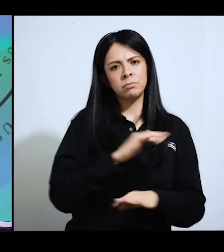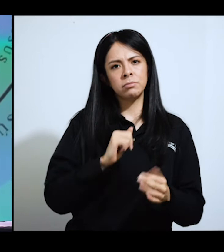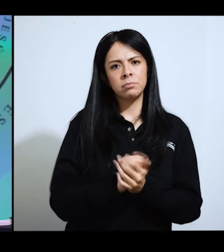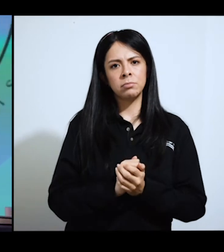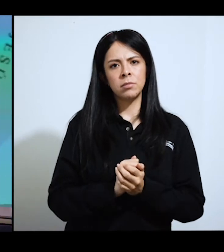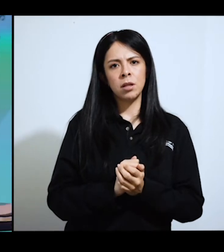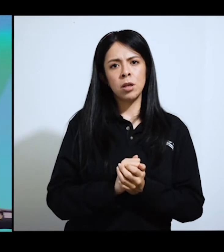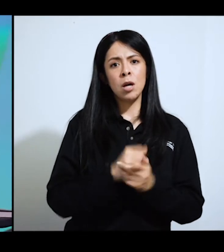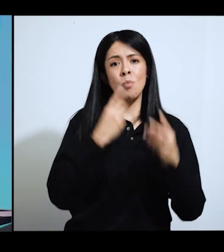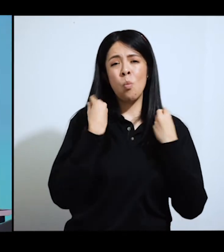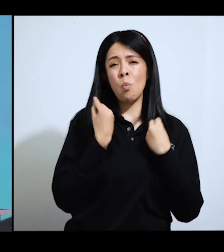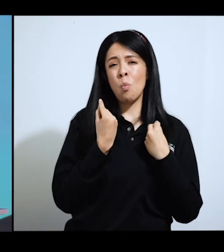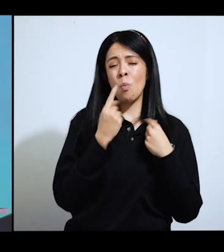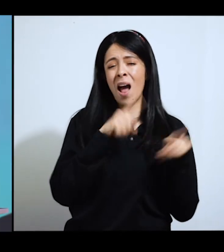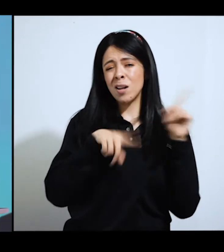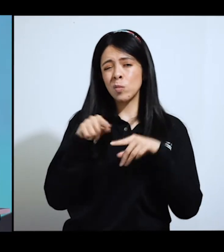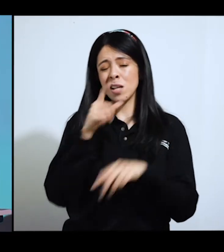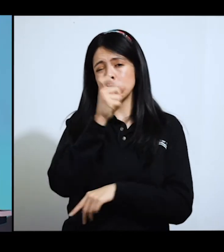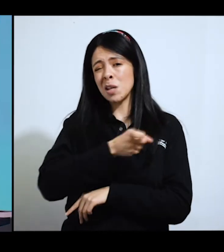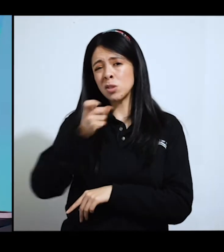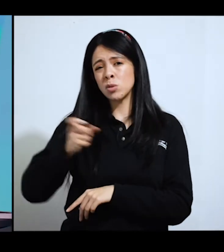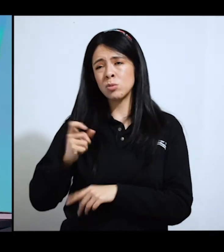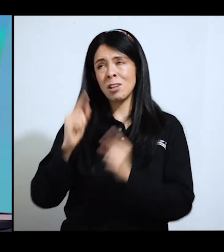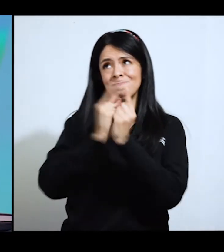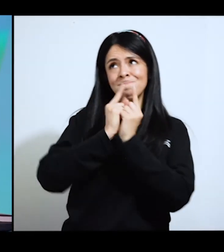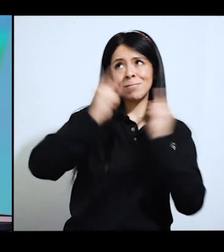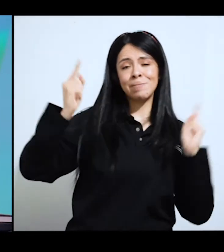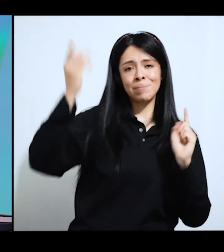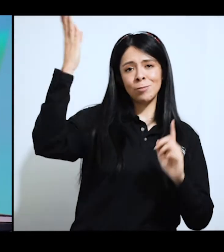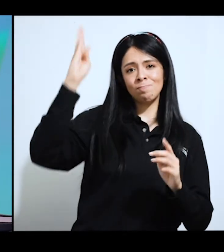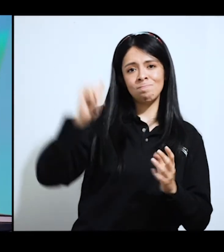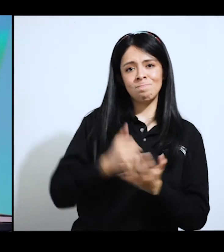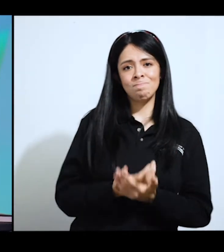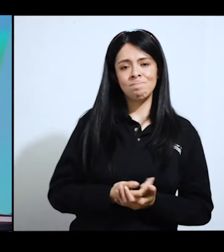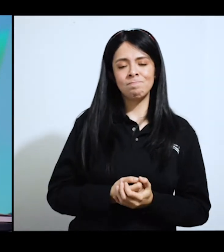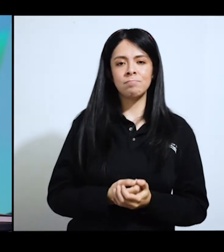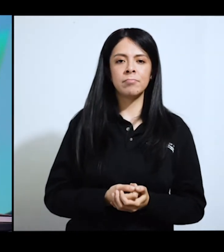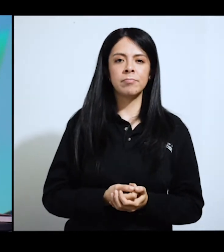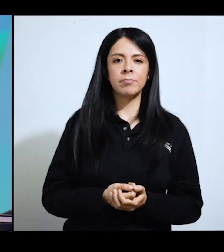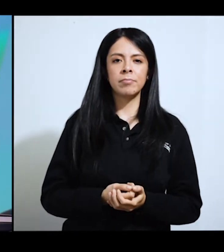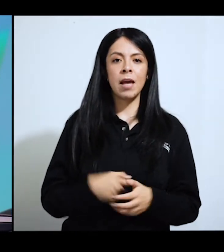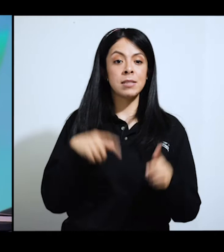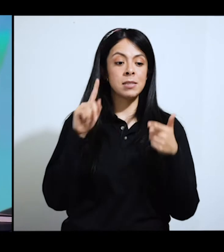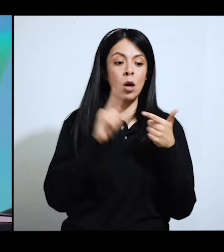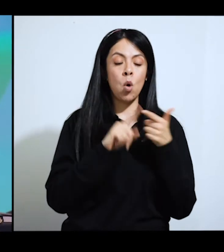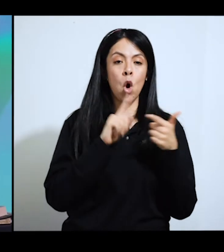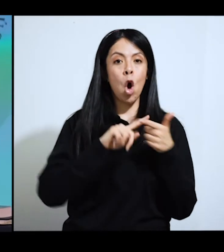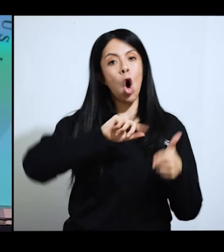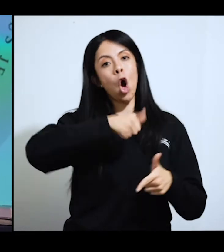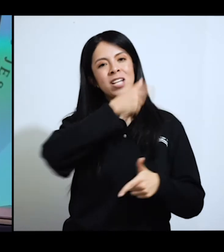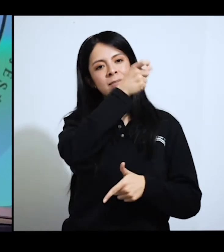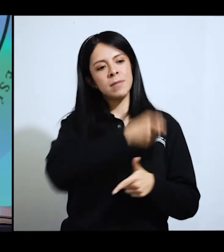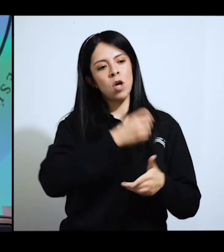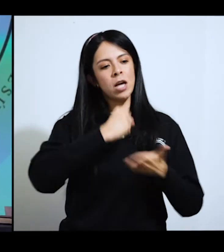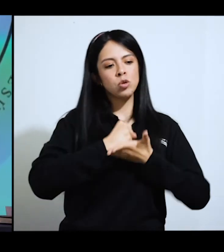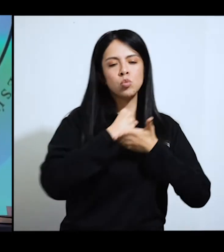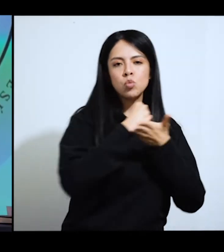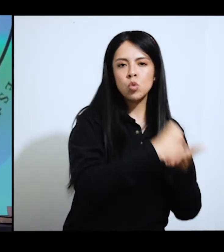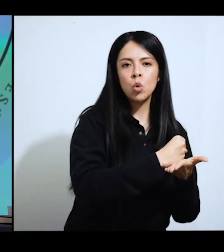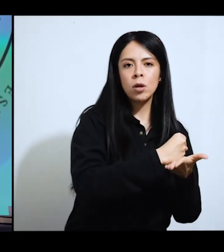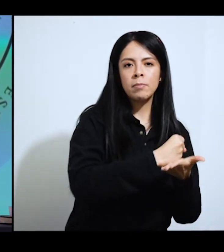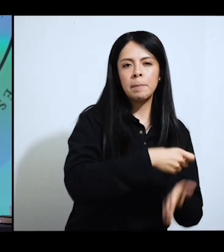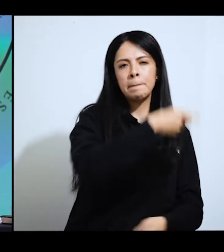algunos se alejan de Dios. Pues también tuvo que tratar de ayudar a personas que sufrían con